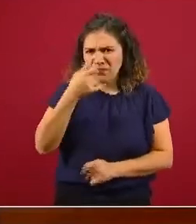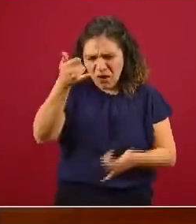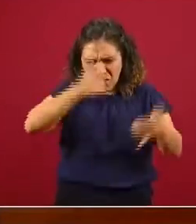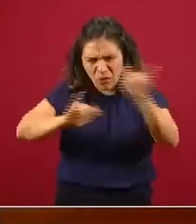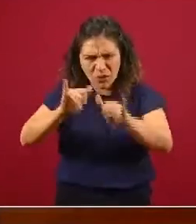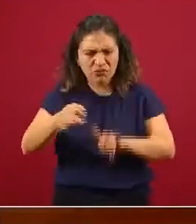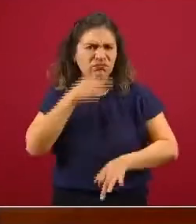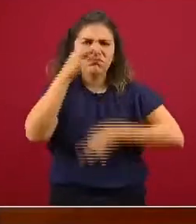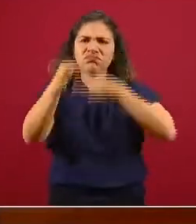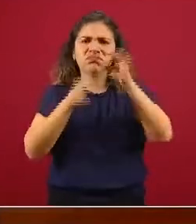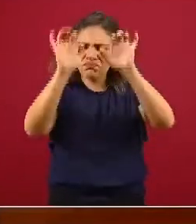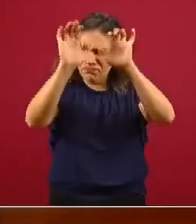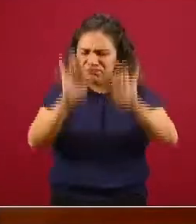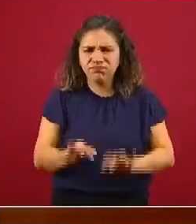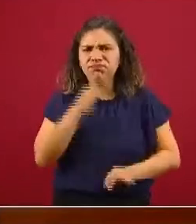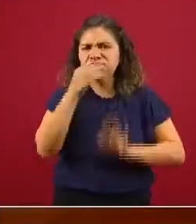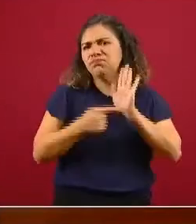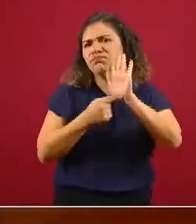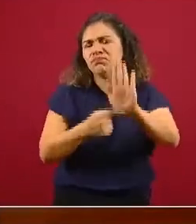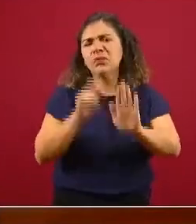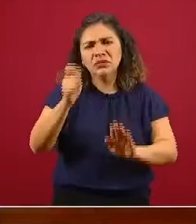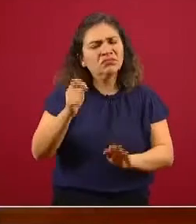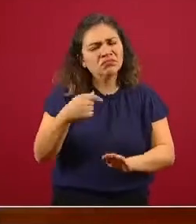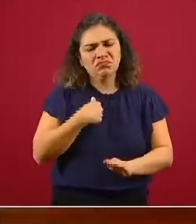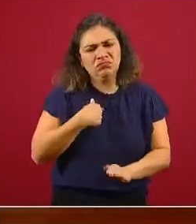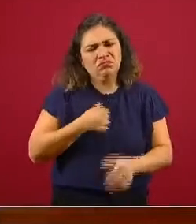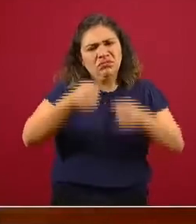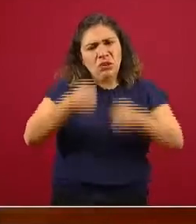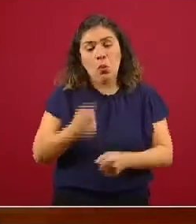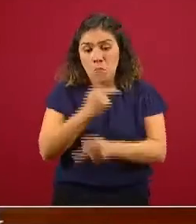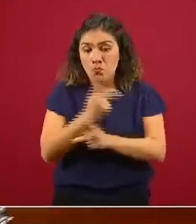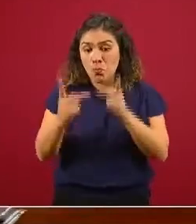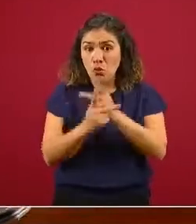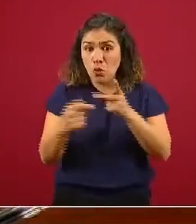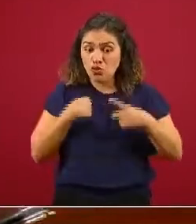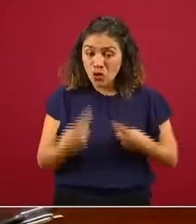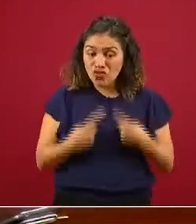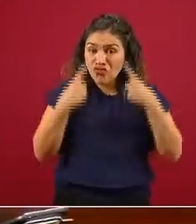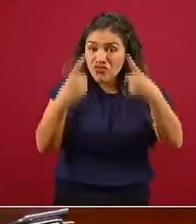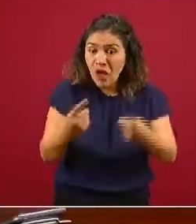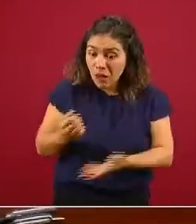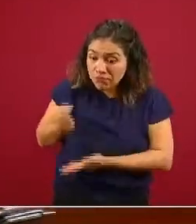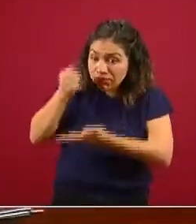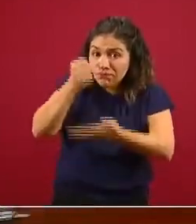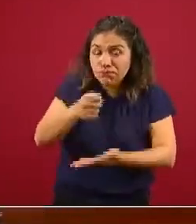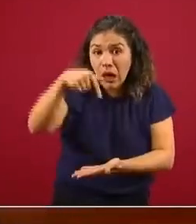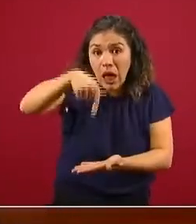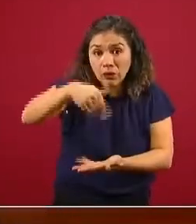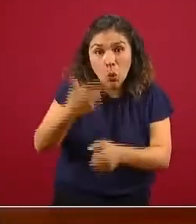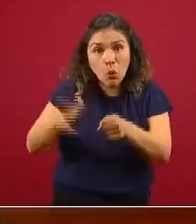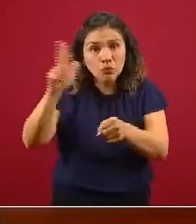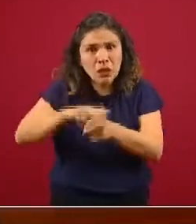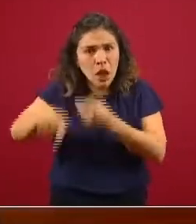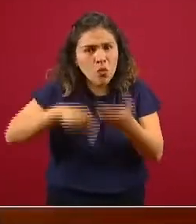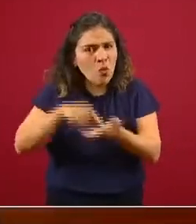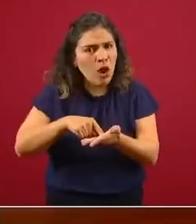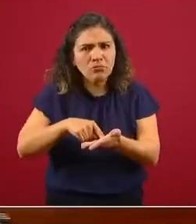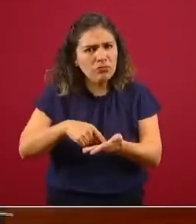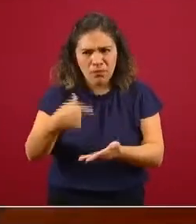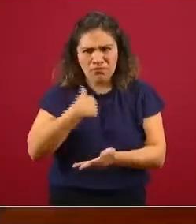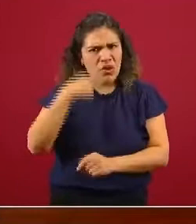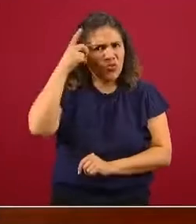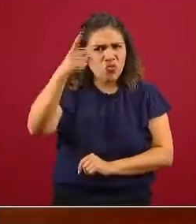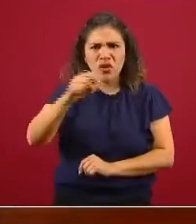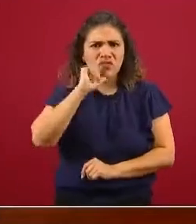farmacéutica emitió un comunicado donde asegura que el producto que se suministró en ese hospital no era